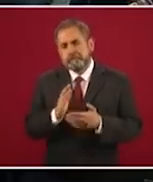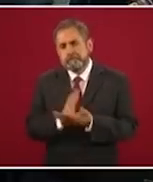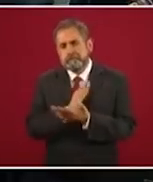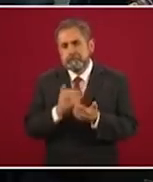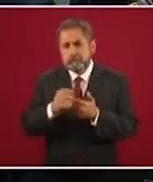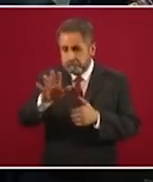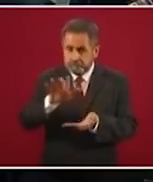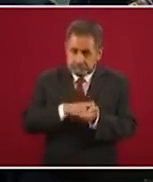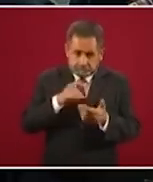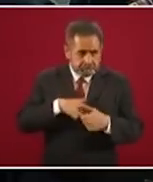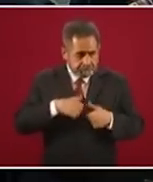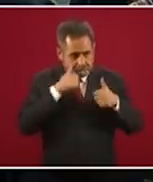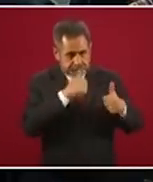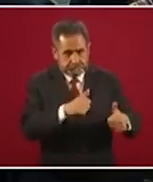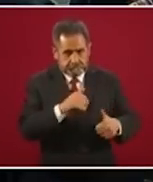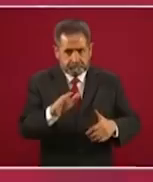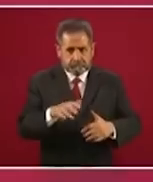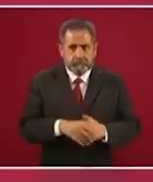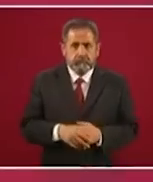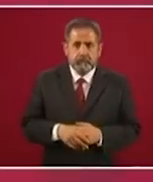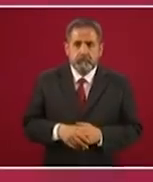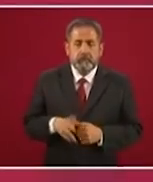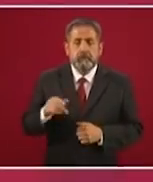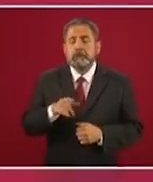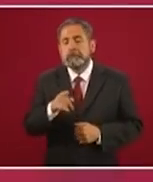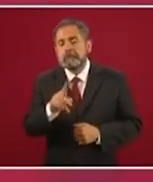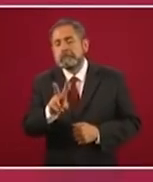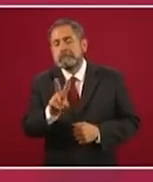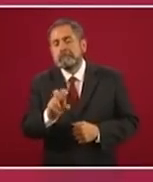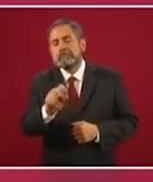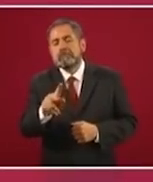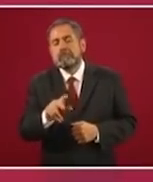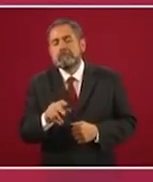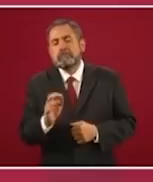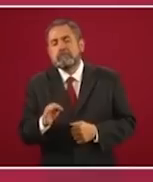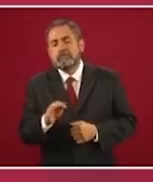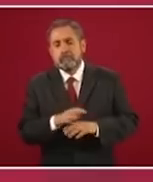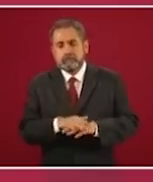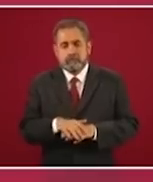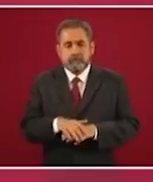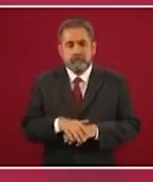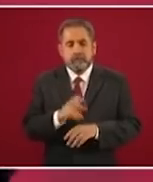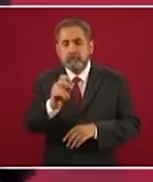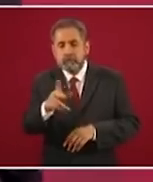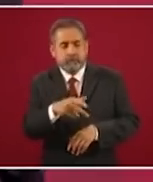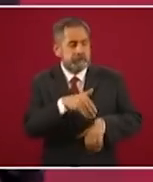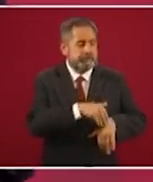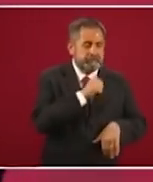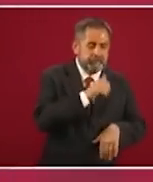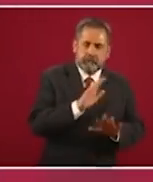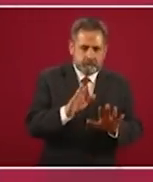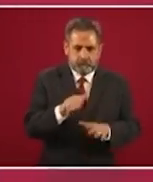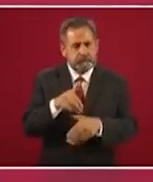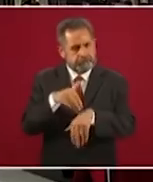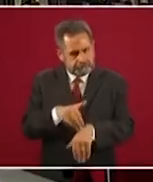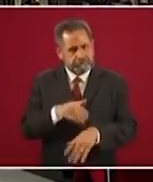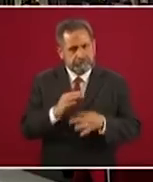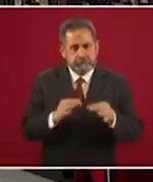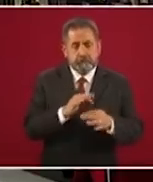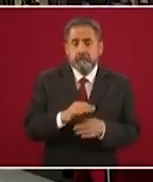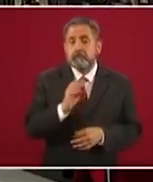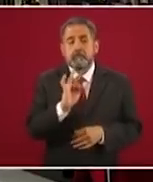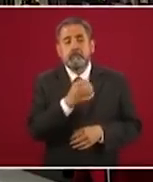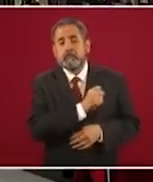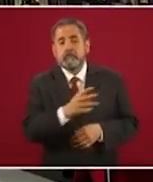Y se atiende, no es se acata, pero no se cumple. Pues sí, porque las mamás estaban